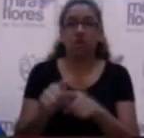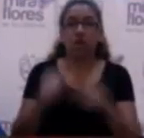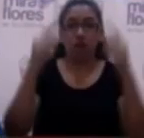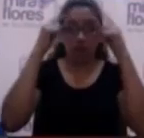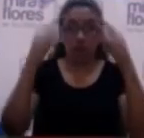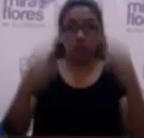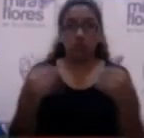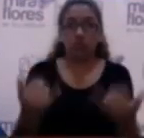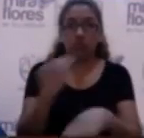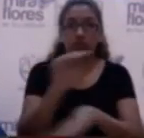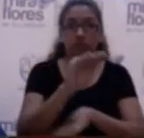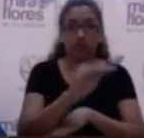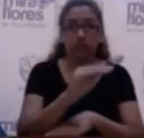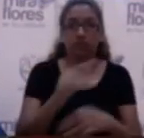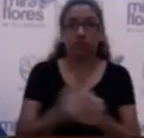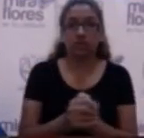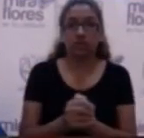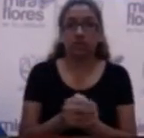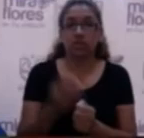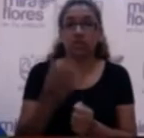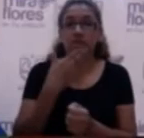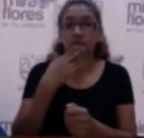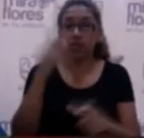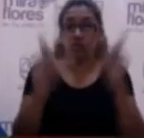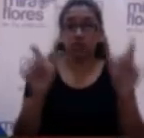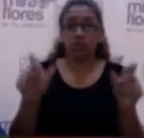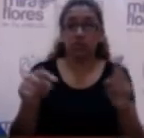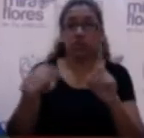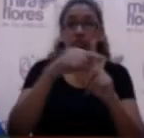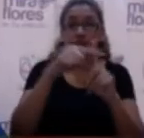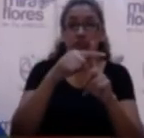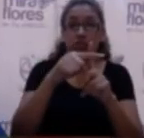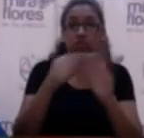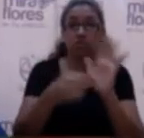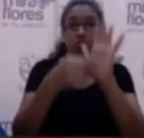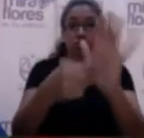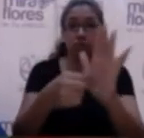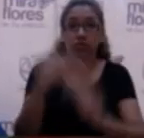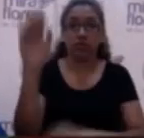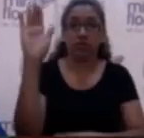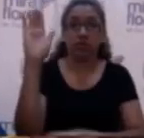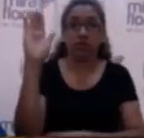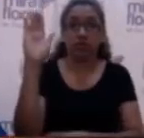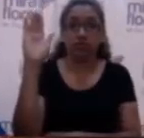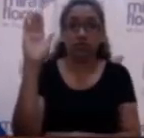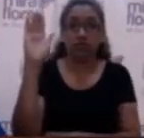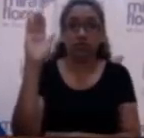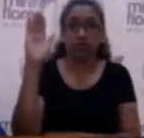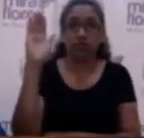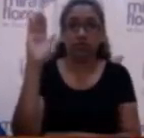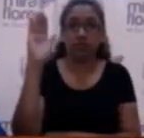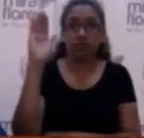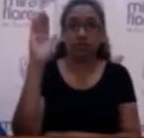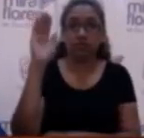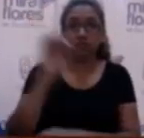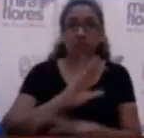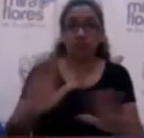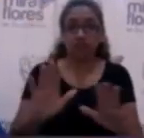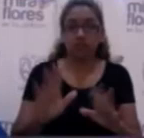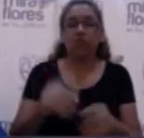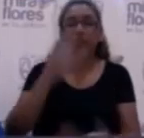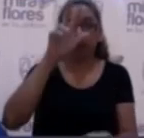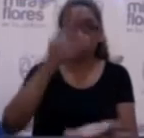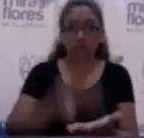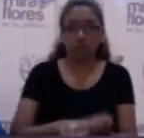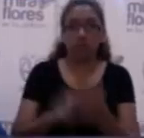de los acuerdos tomados esta tarde. Aquellos miembros del Consejo que estén a favor, sírvanse a expresarlo en señal de conformidad. Se